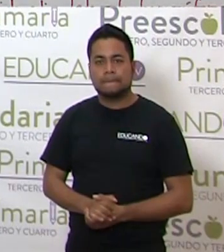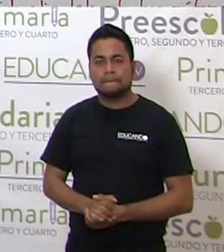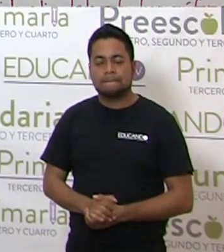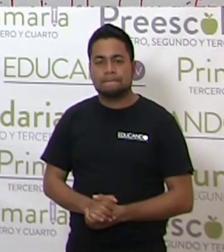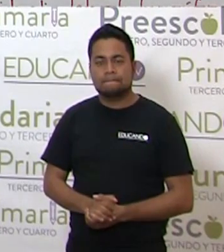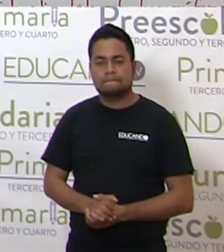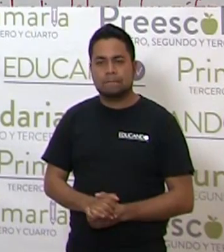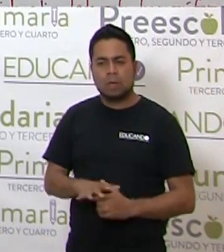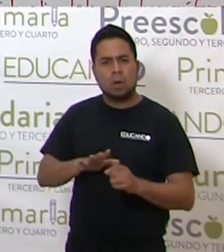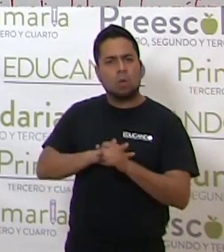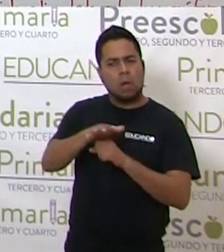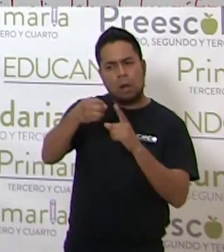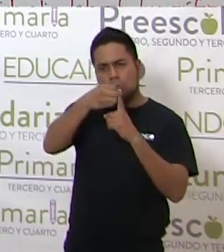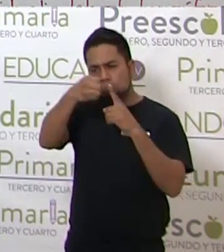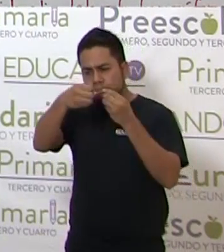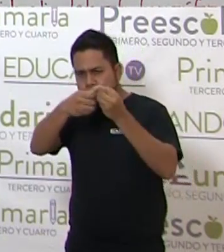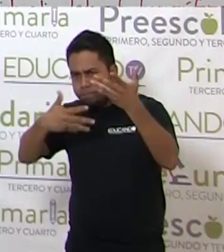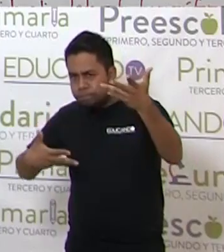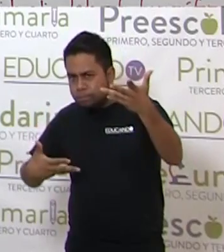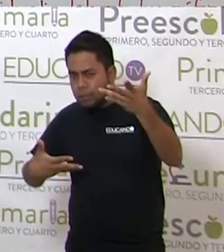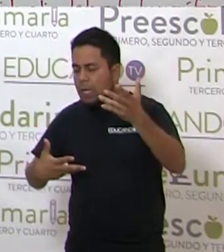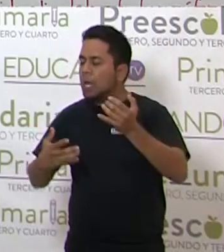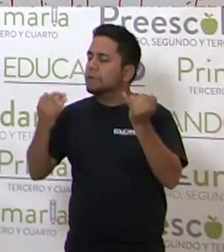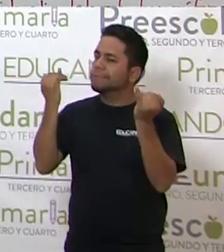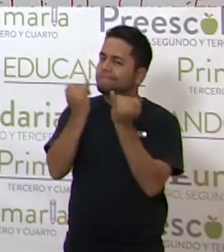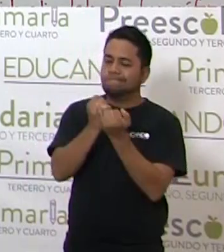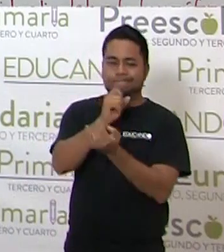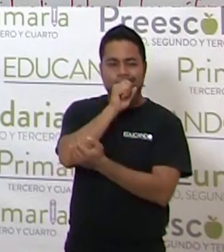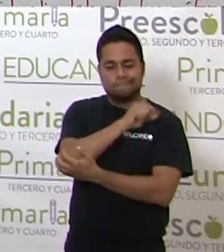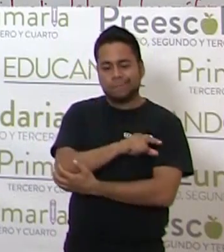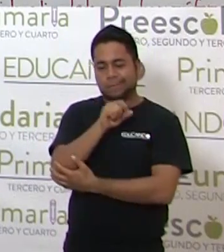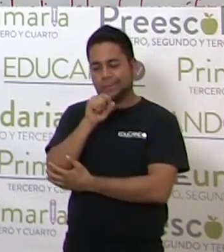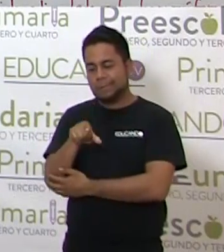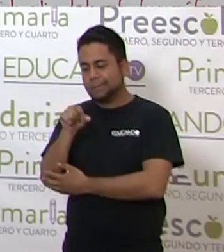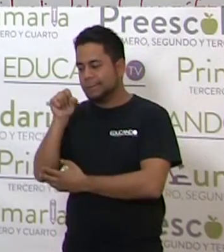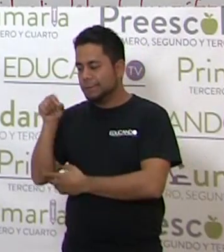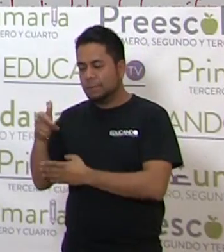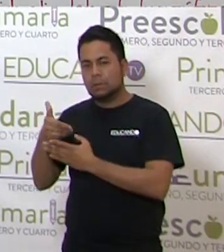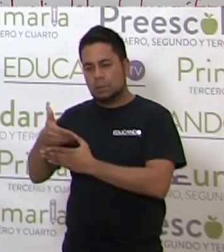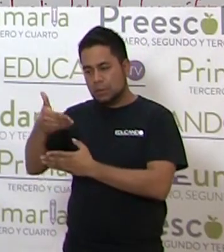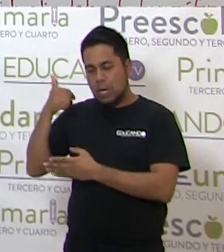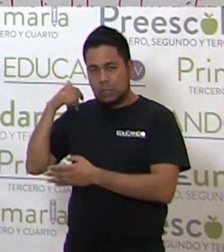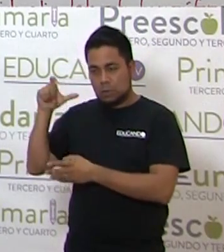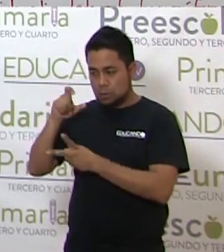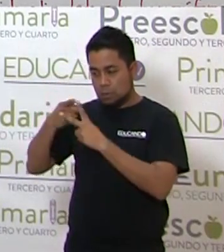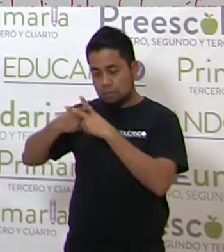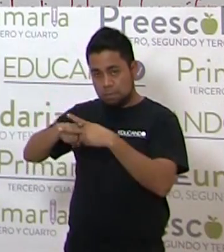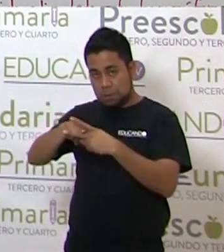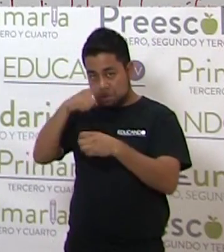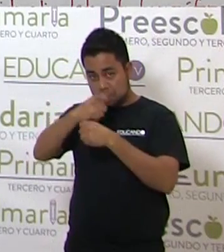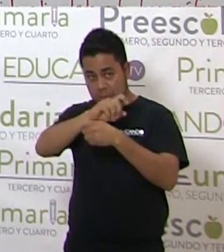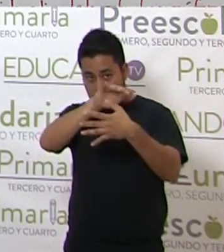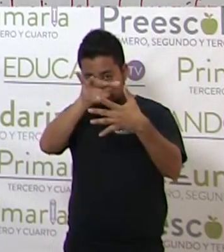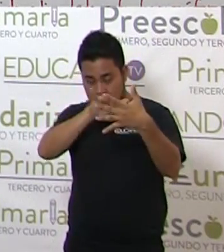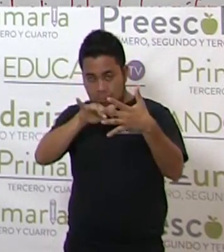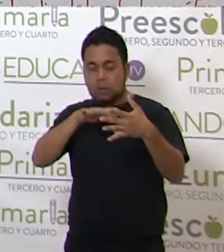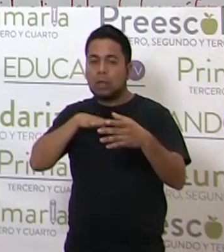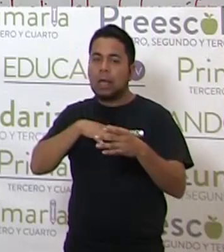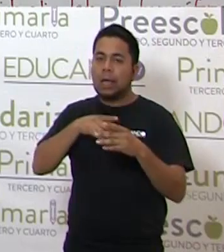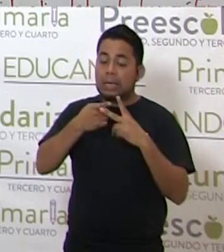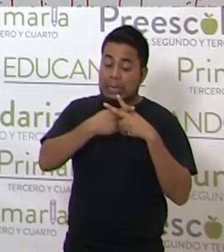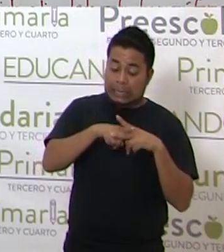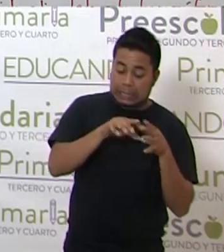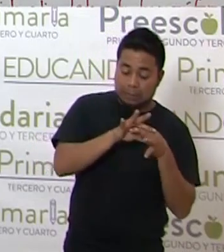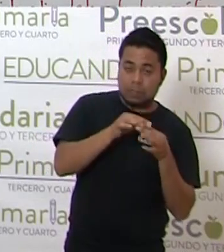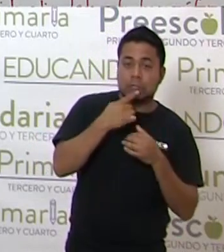¿En qué orden se presenta? Igual en el orden que venimos manejando desde el primer texto expositivo. Hay una introducción